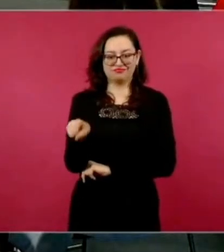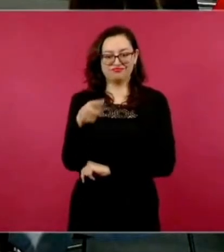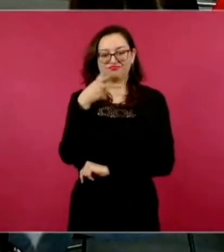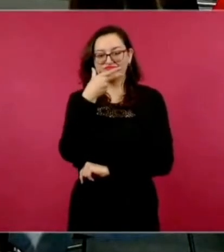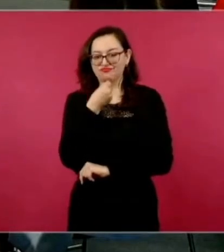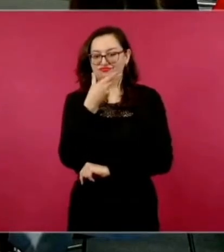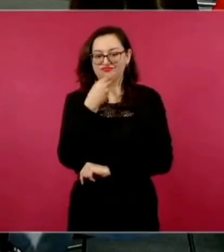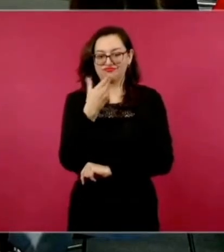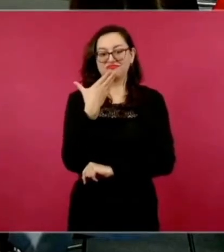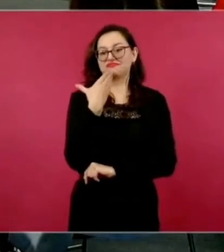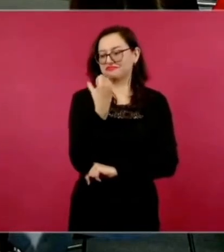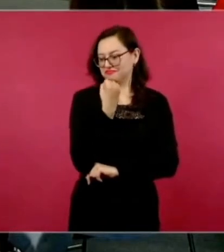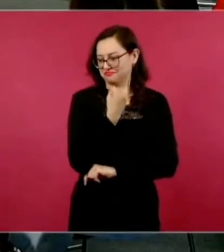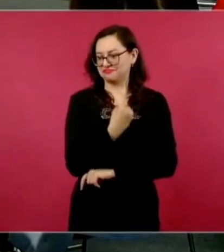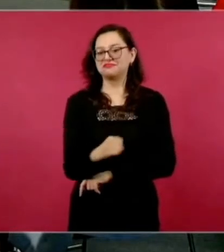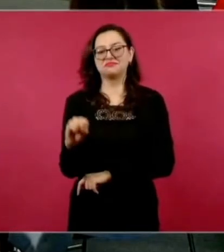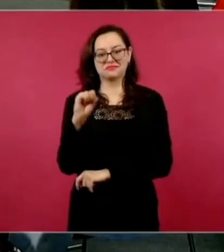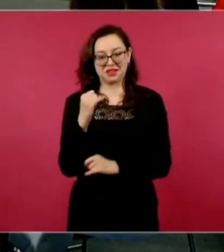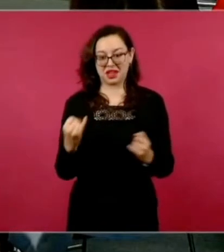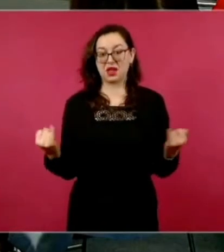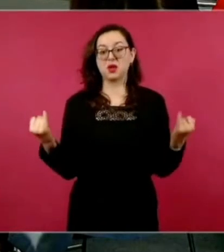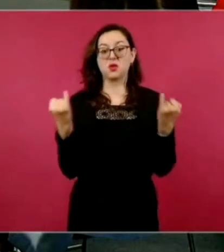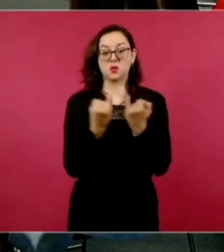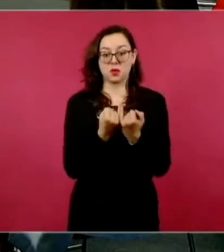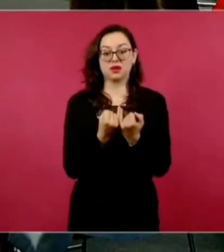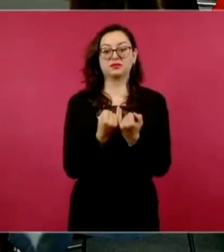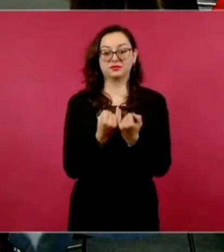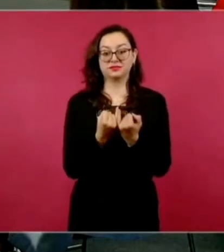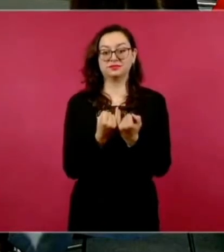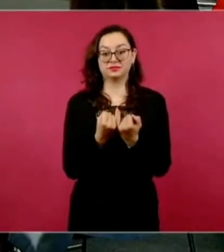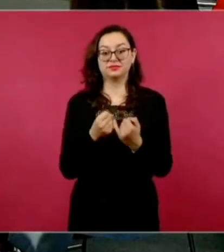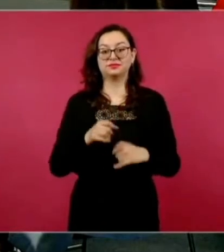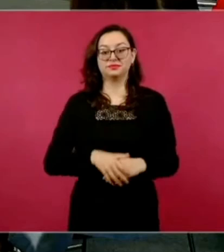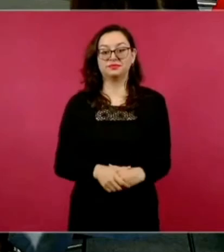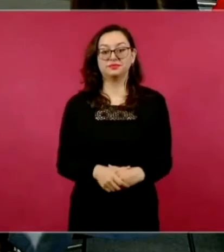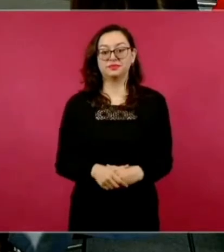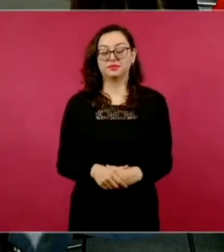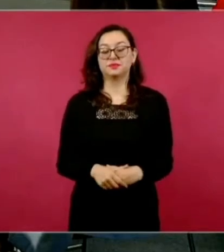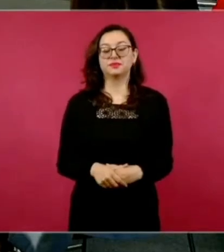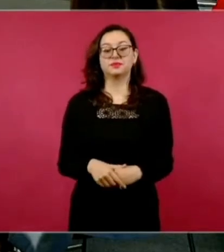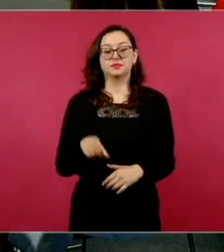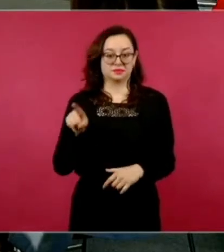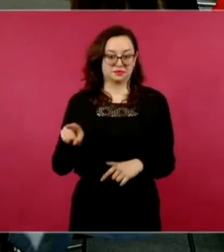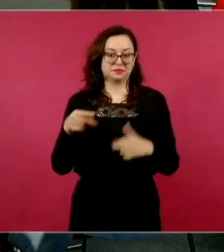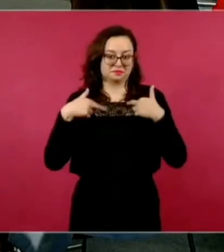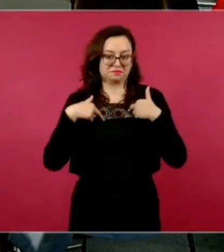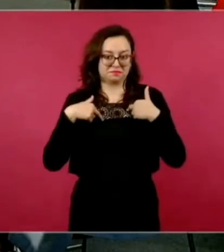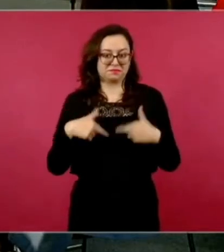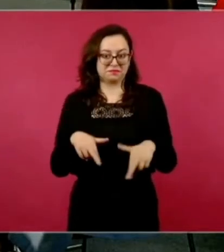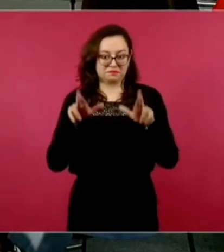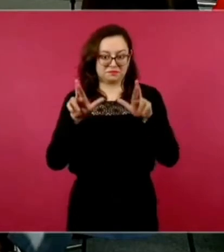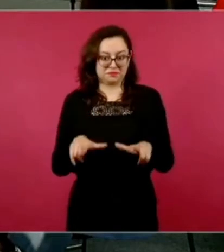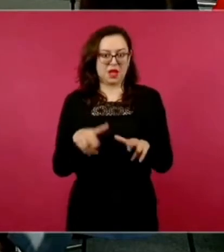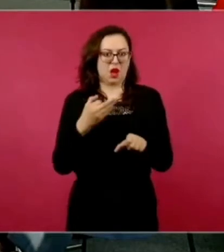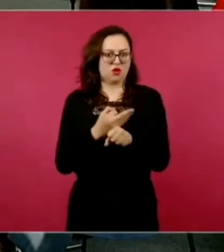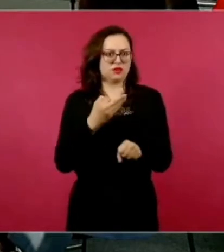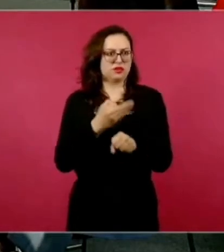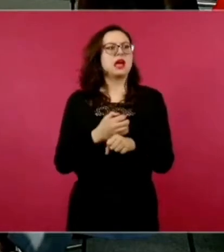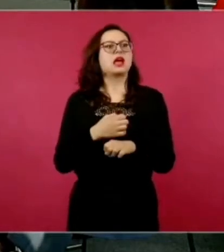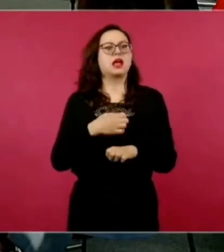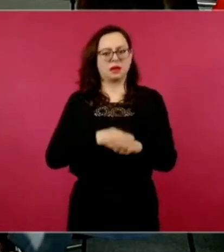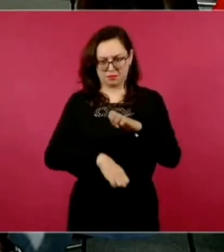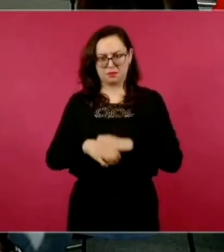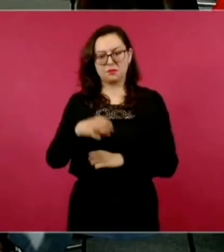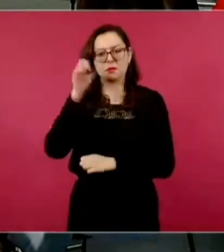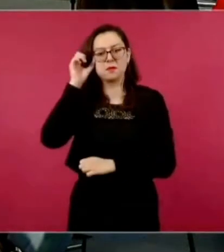especialista en cuestiones comerciales, Jesús Seade, que es nuestro embajador en China